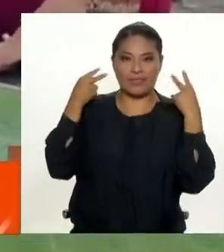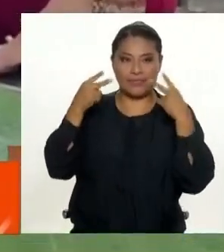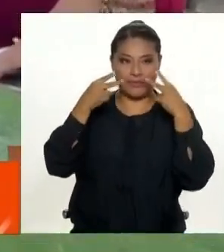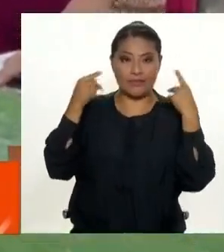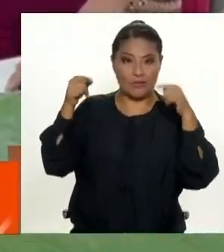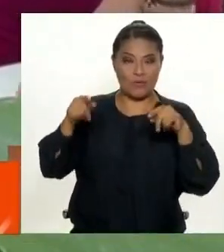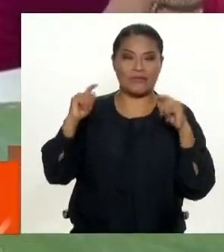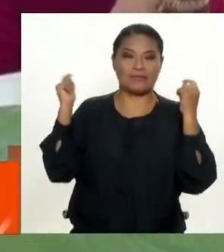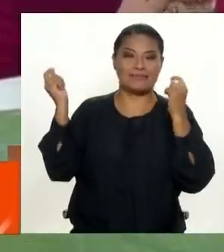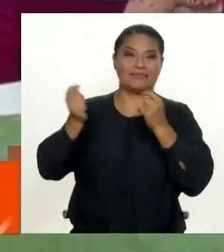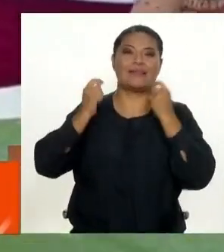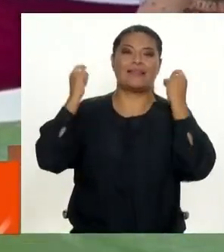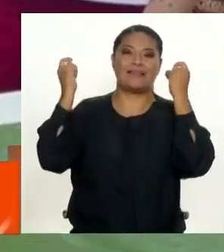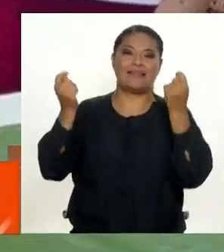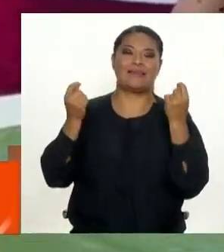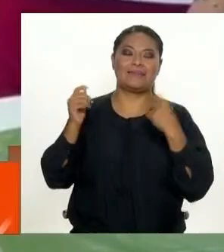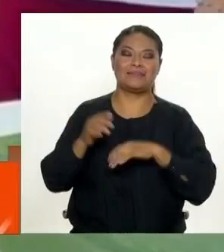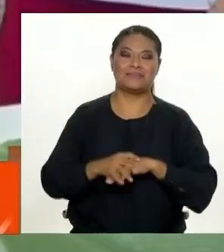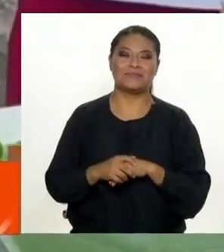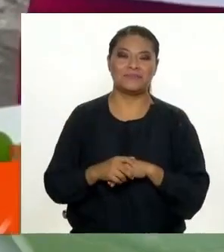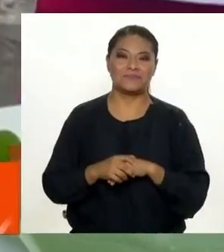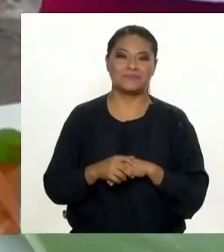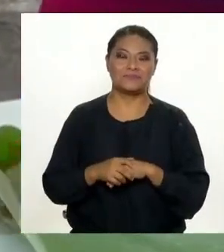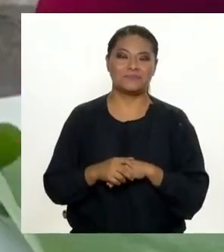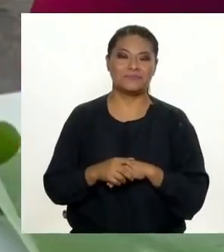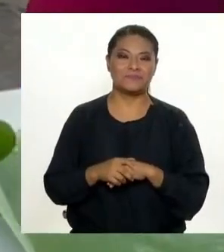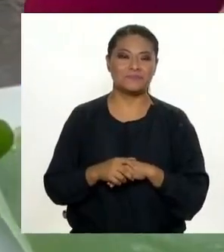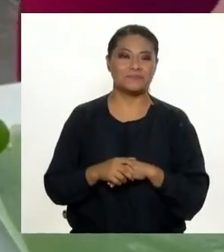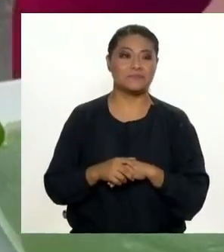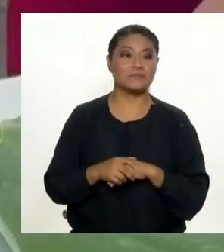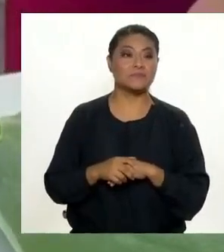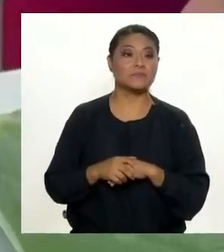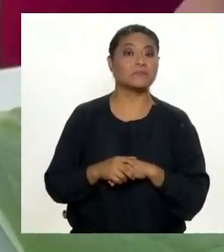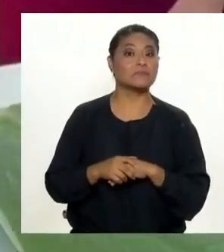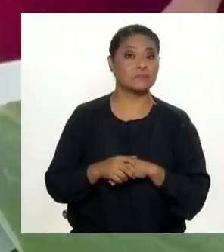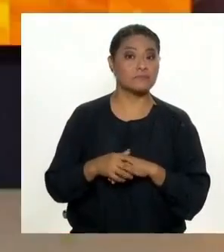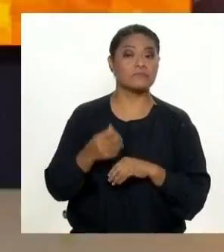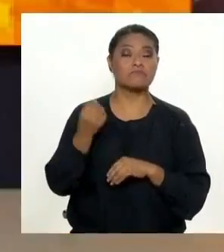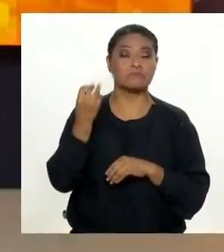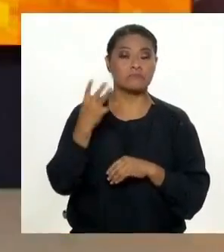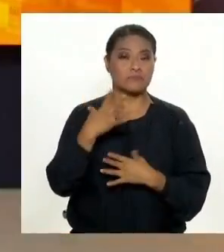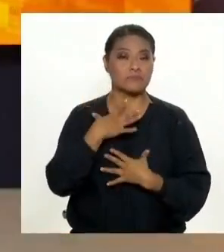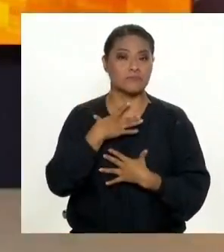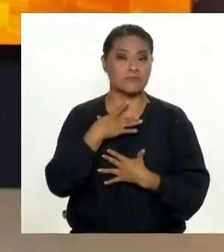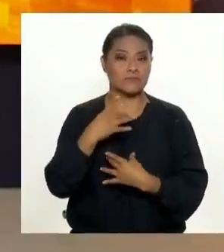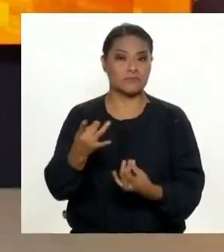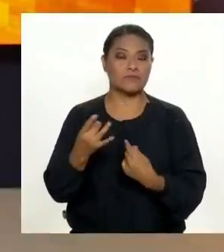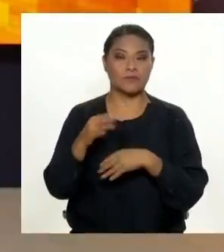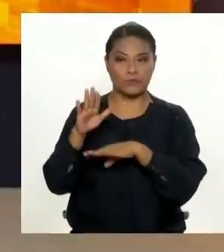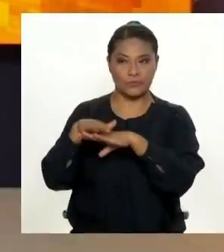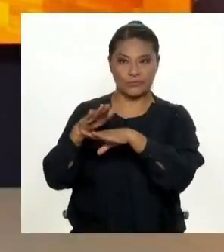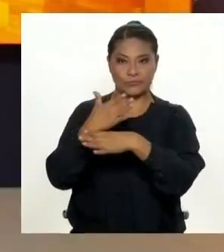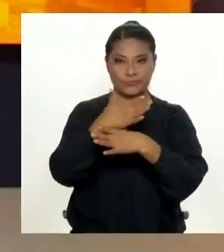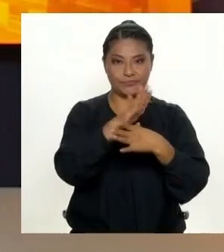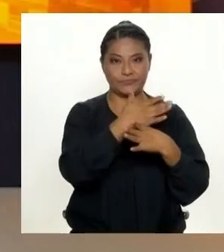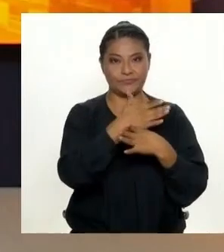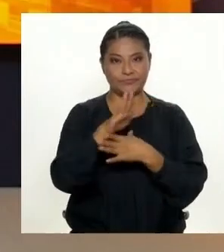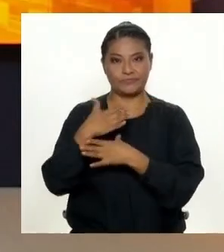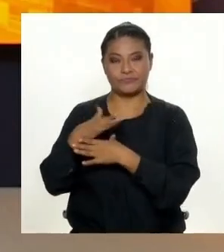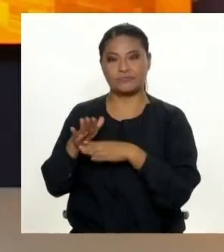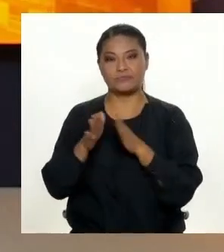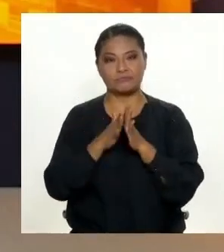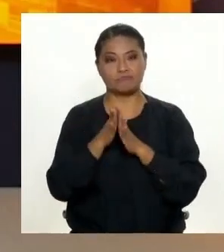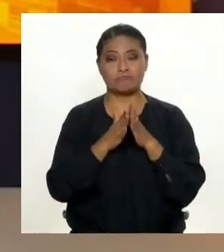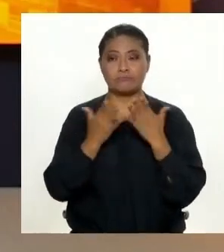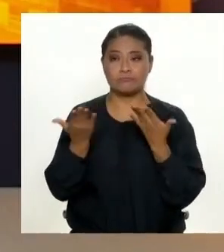celebración de San Juan. Y yo tengo la oportunidad, Romy, lo comparto con nuestros amigos televidentes. Alguna estuve en Iquitos